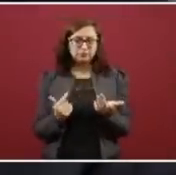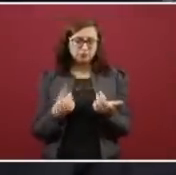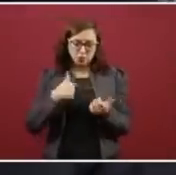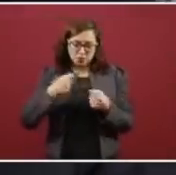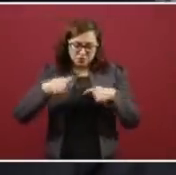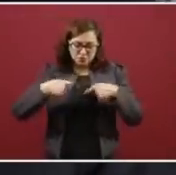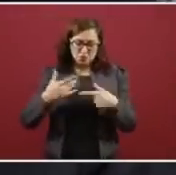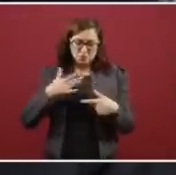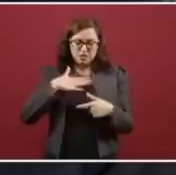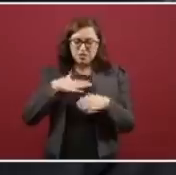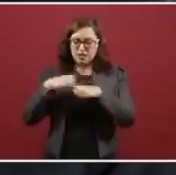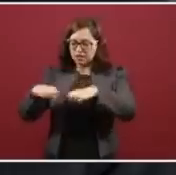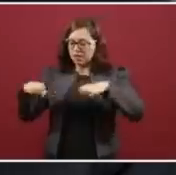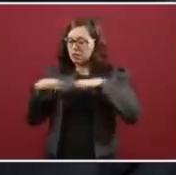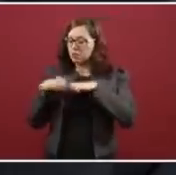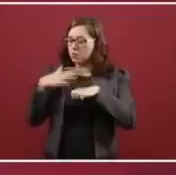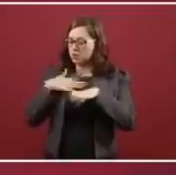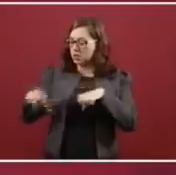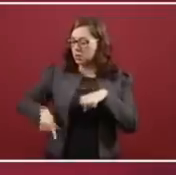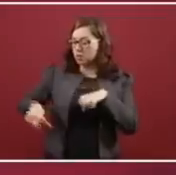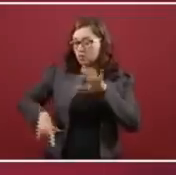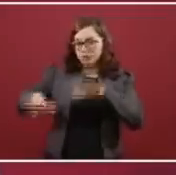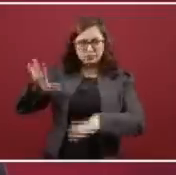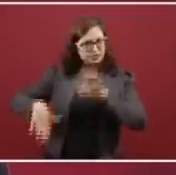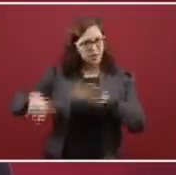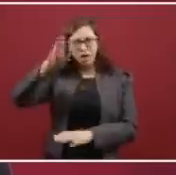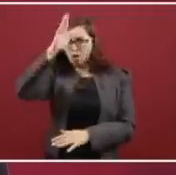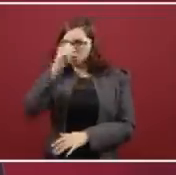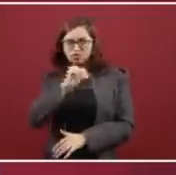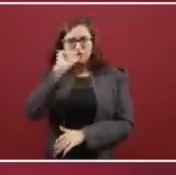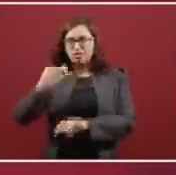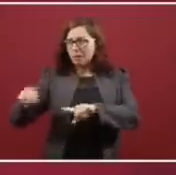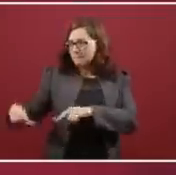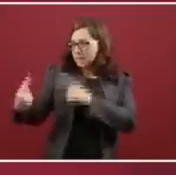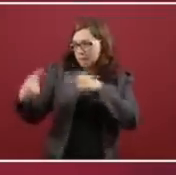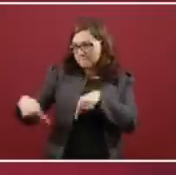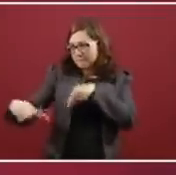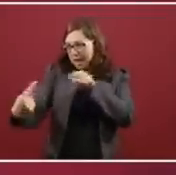del gobierno entonces qué